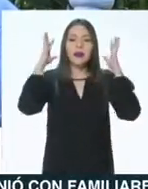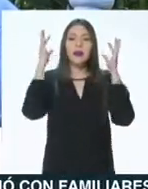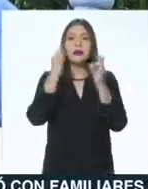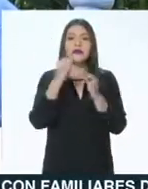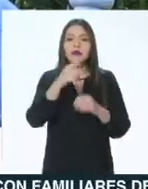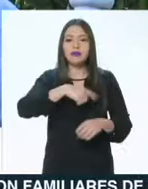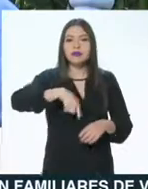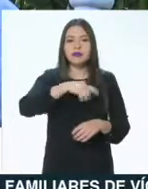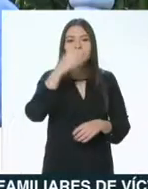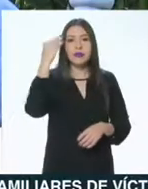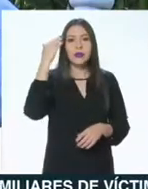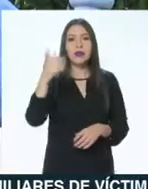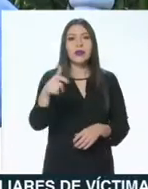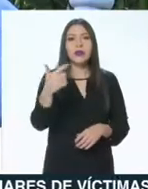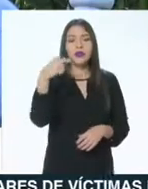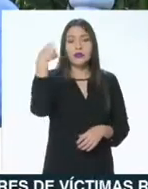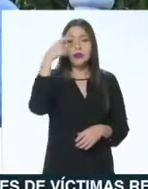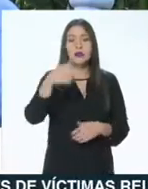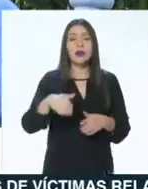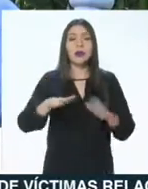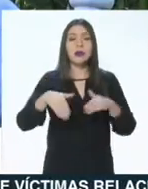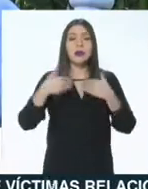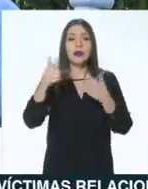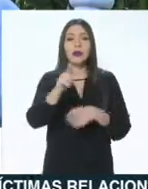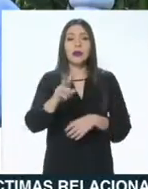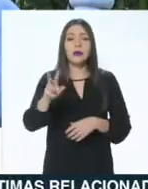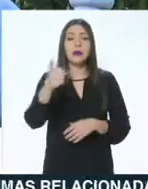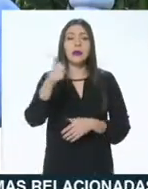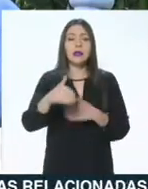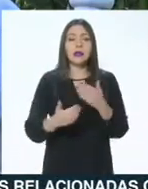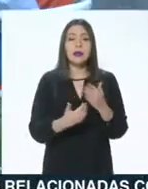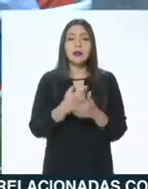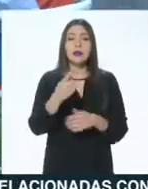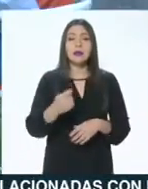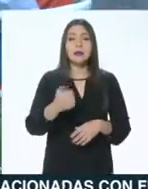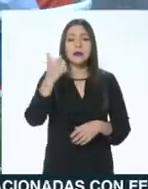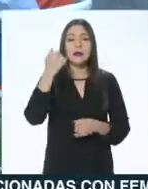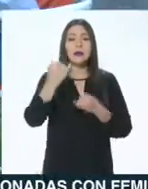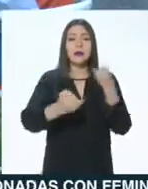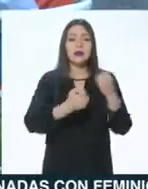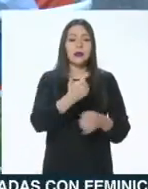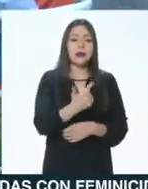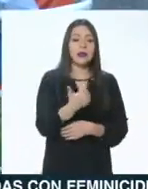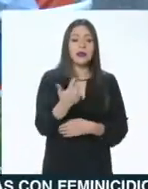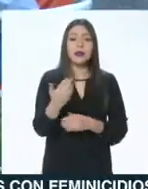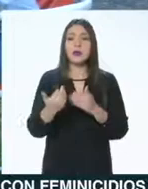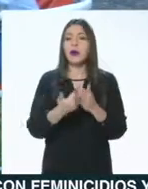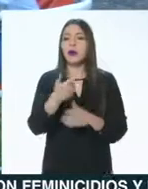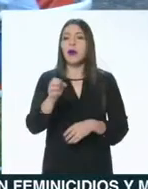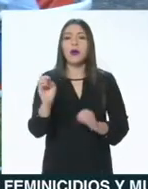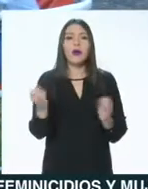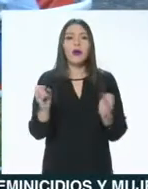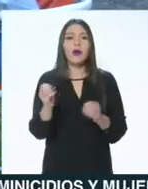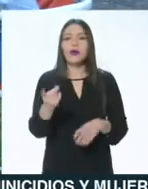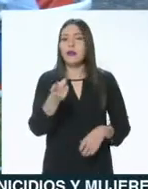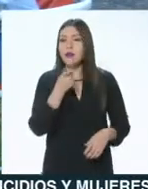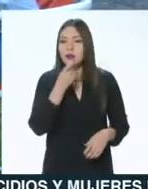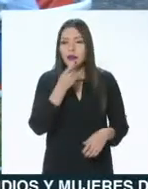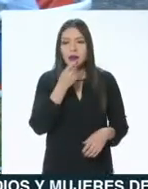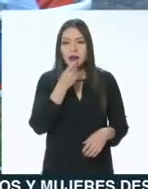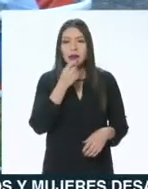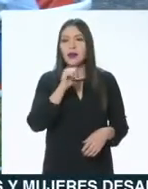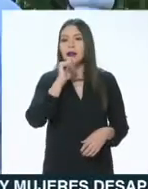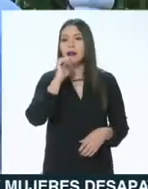la mañana. Su primer partido fue a las 7, 8 de la mañana, sin desayunar,